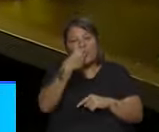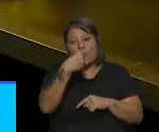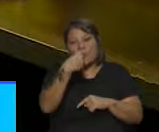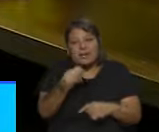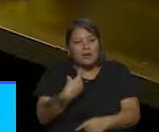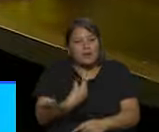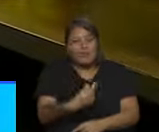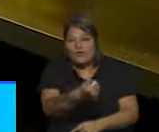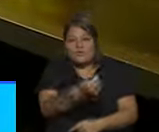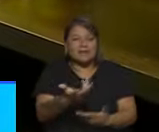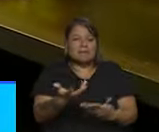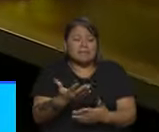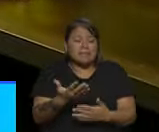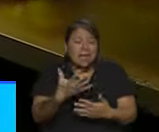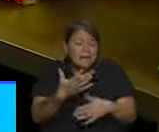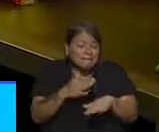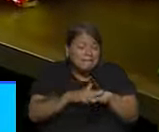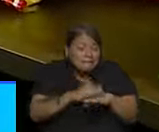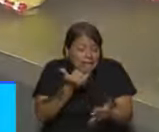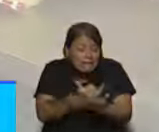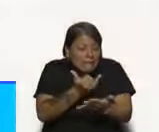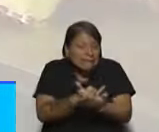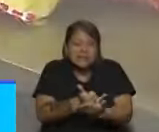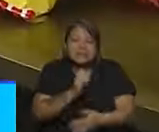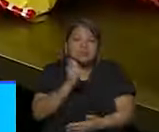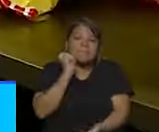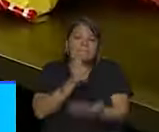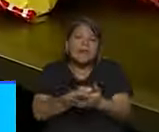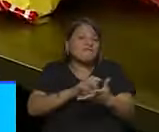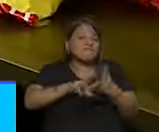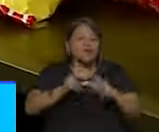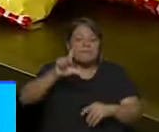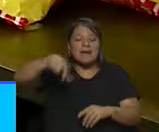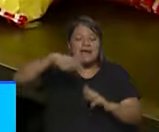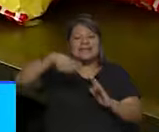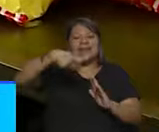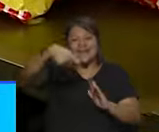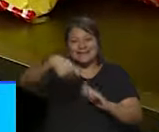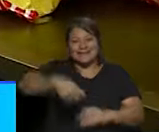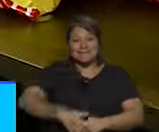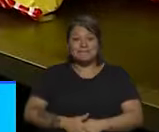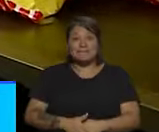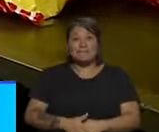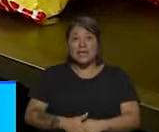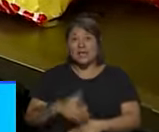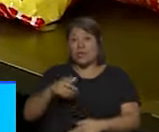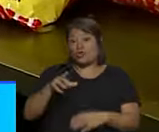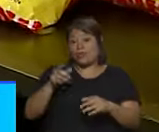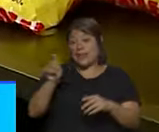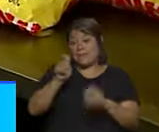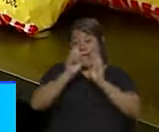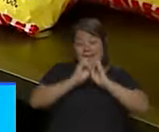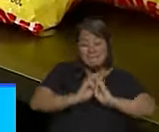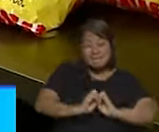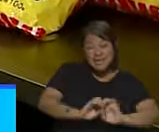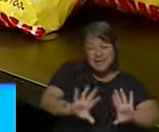eh lo que sea lo mínimo mucho todo es con tarjeta principalmente los primeros días que del mes y all